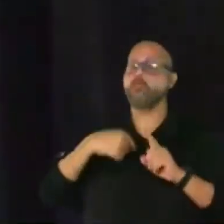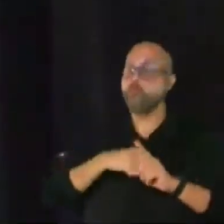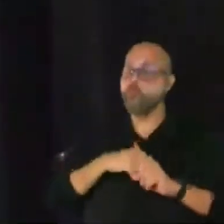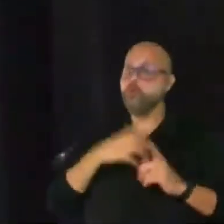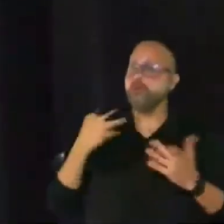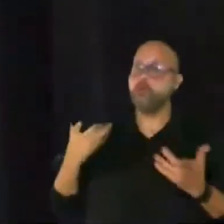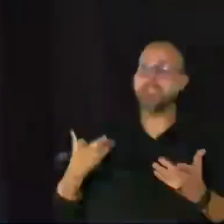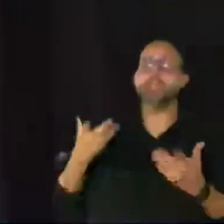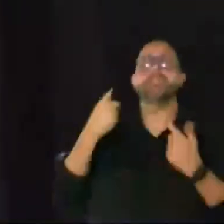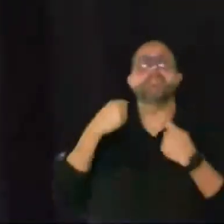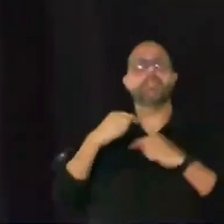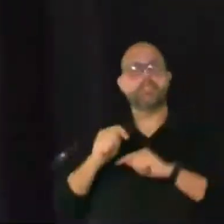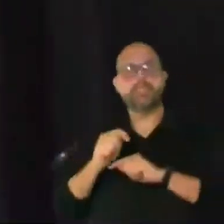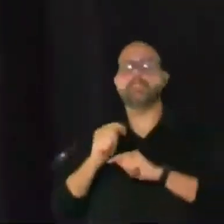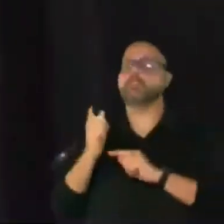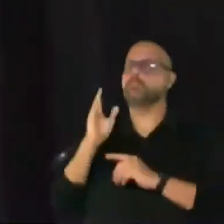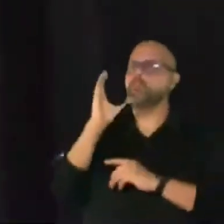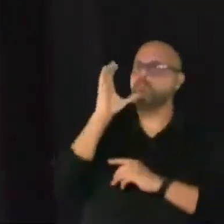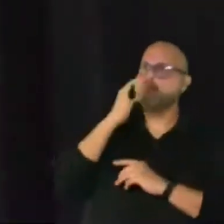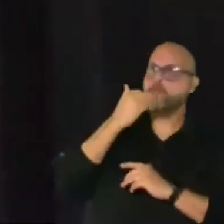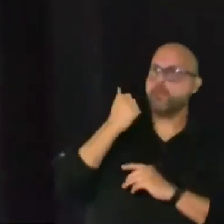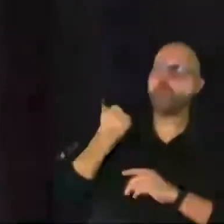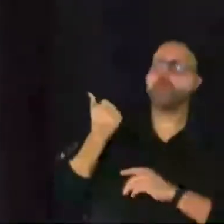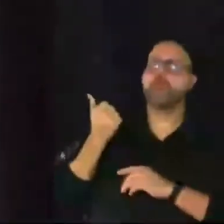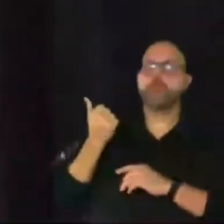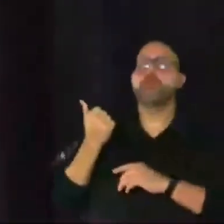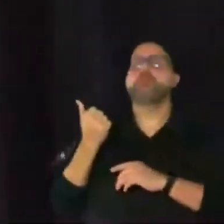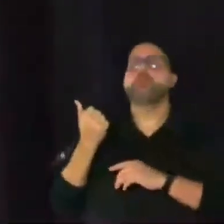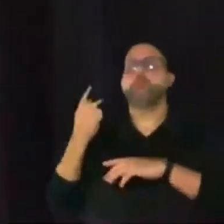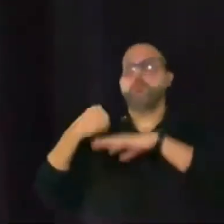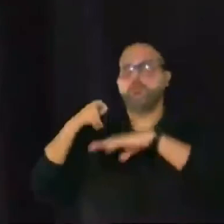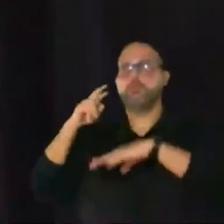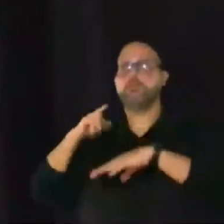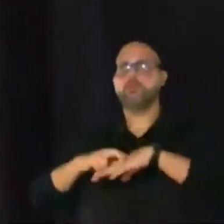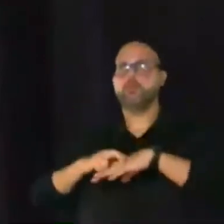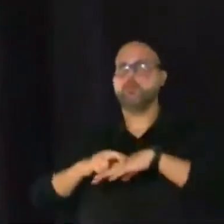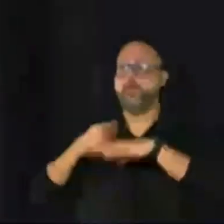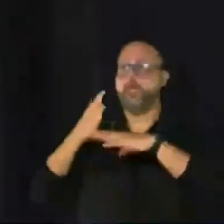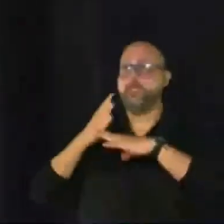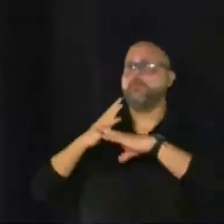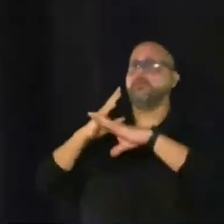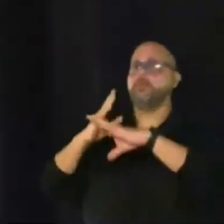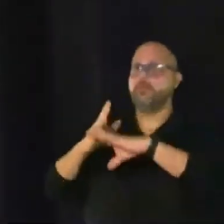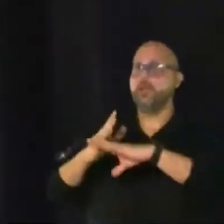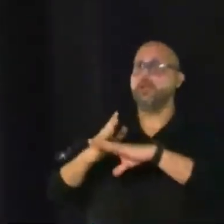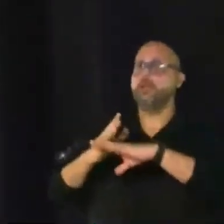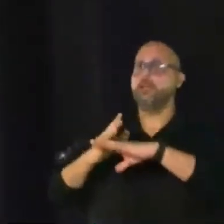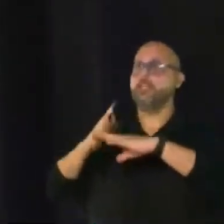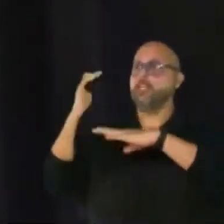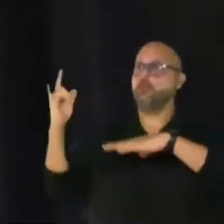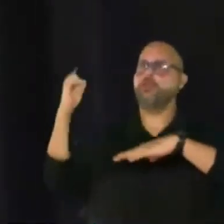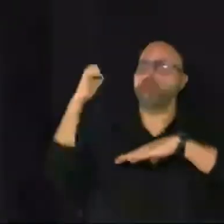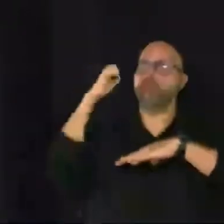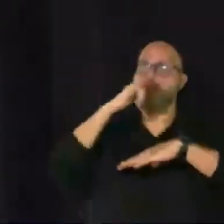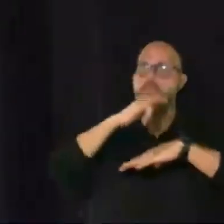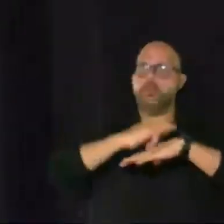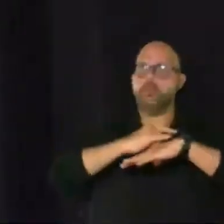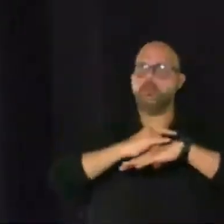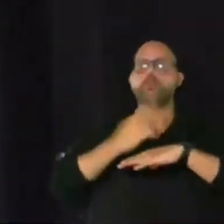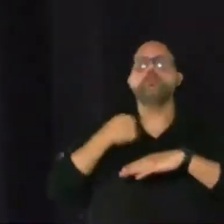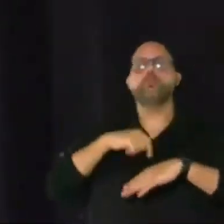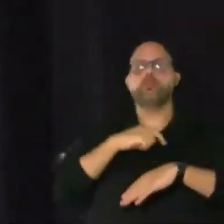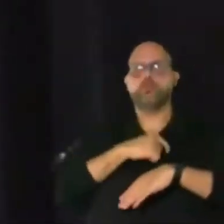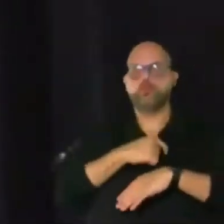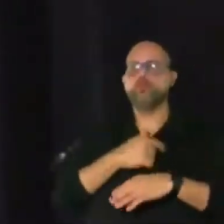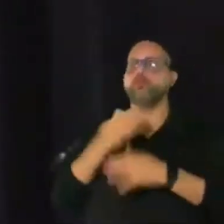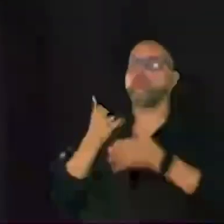pueblo y poder limitar la llegada de los viajeros de estos estados, hicimos la petición. Esperamos por la contestación de la agencia